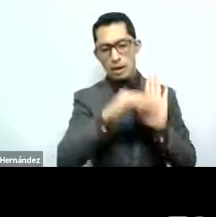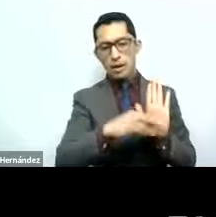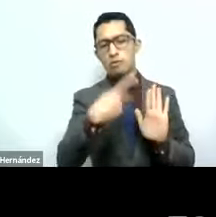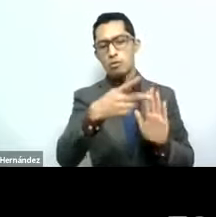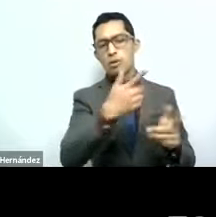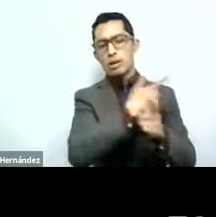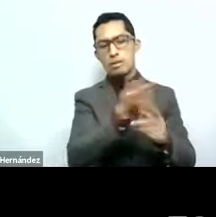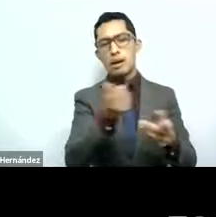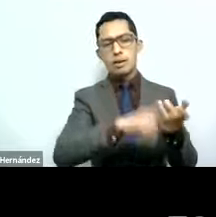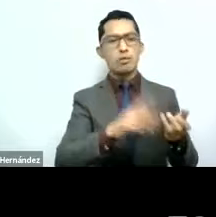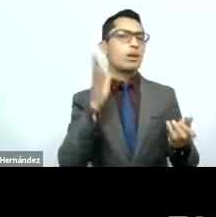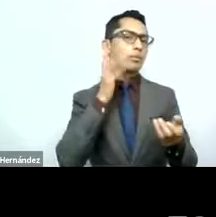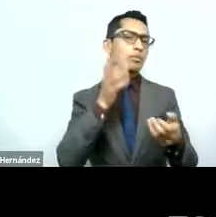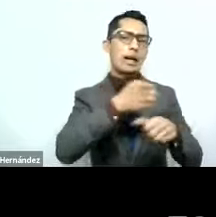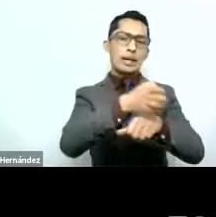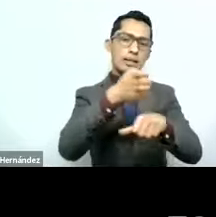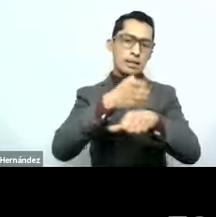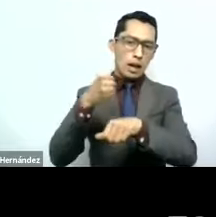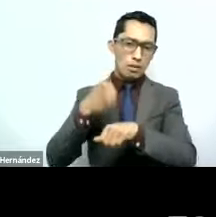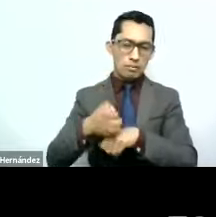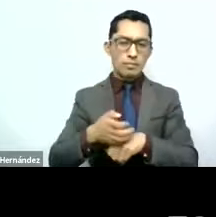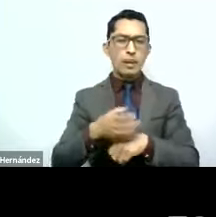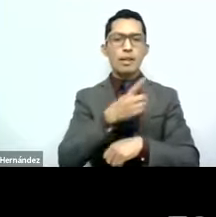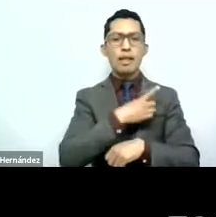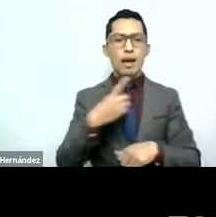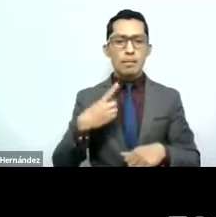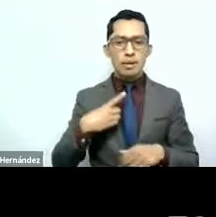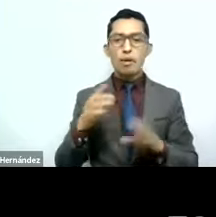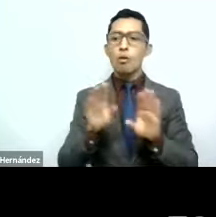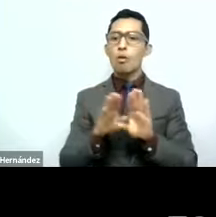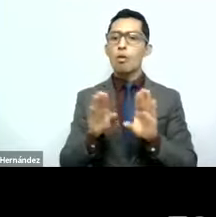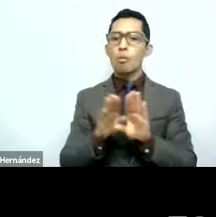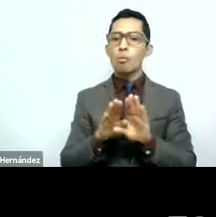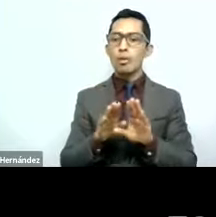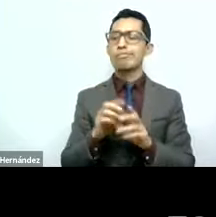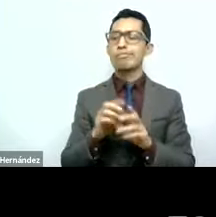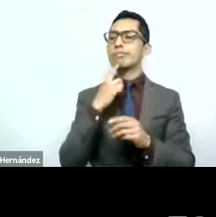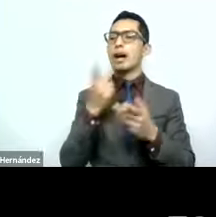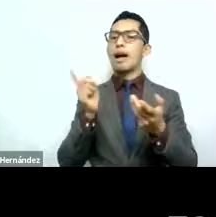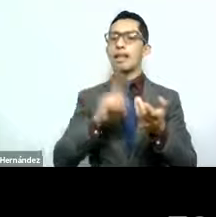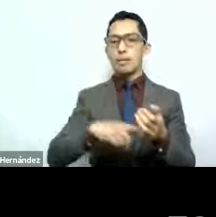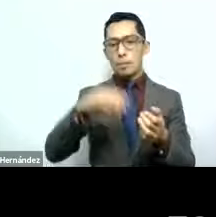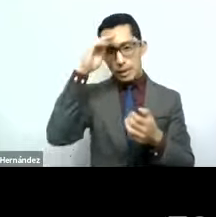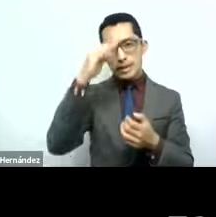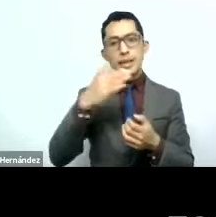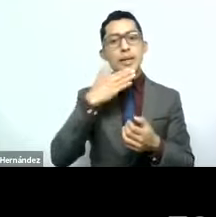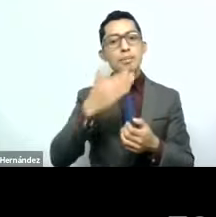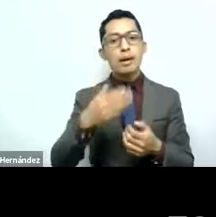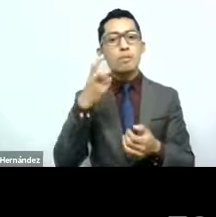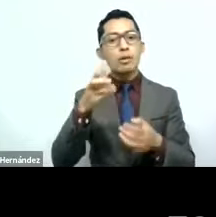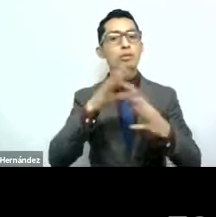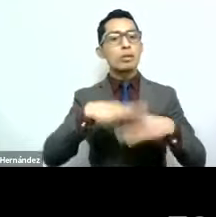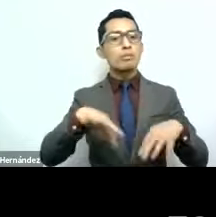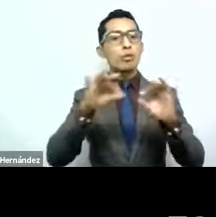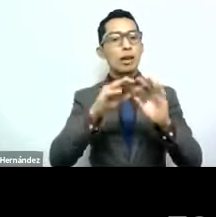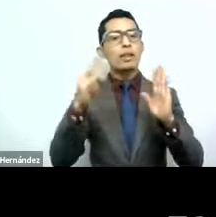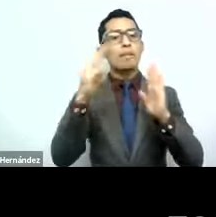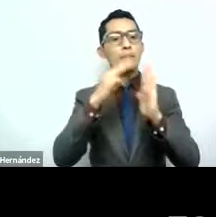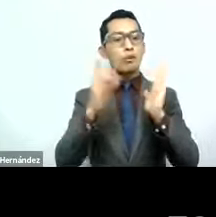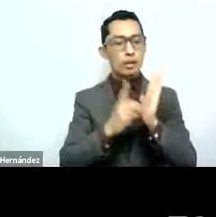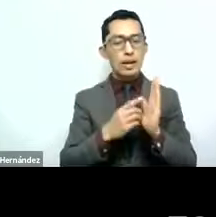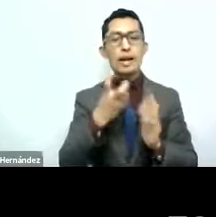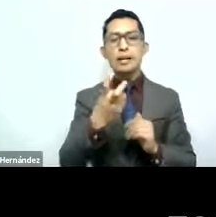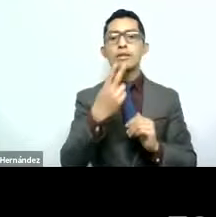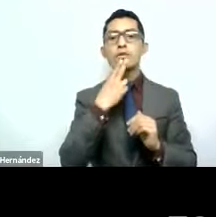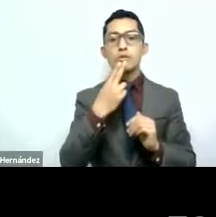lo que tenían que superar es un test de razonabilidad. Y ahí está la importancia de las metodologías, en que